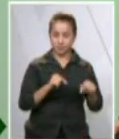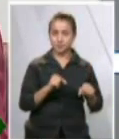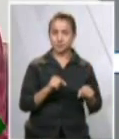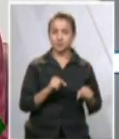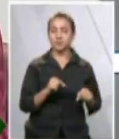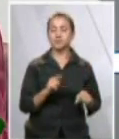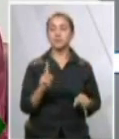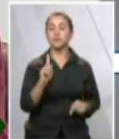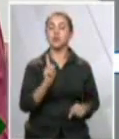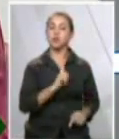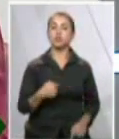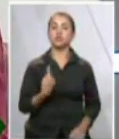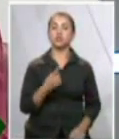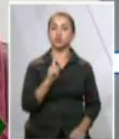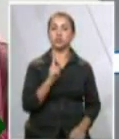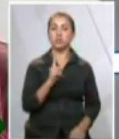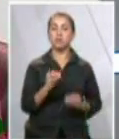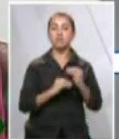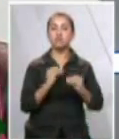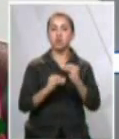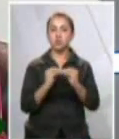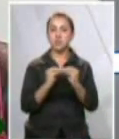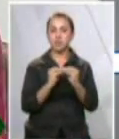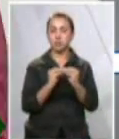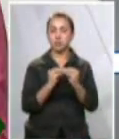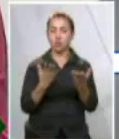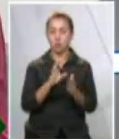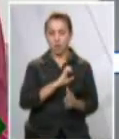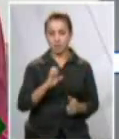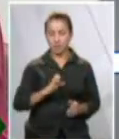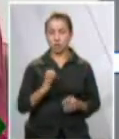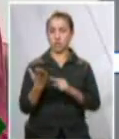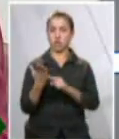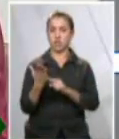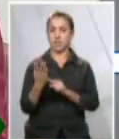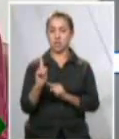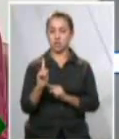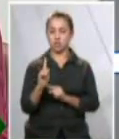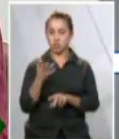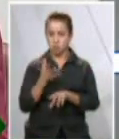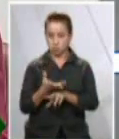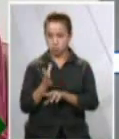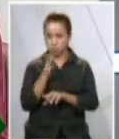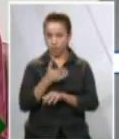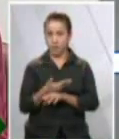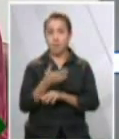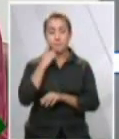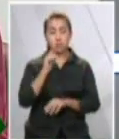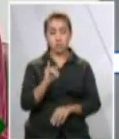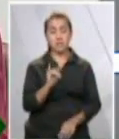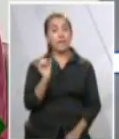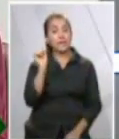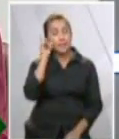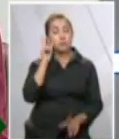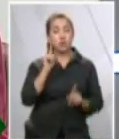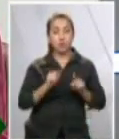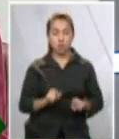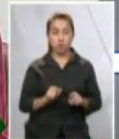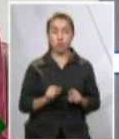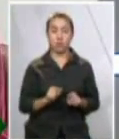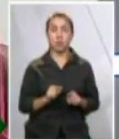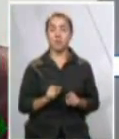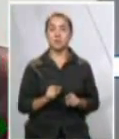no, nosotros no estamos produciendo, nosotros como Estado de Tecnología, pero sí entendemos que hoy día es